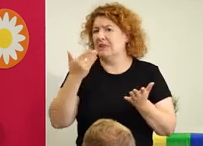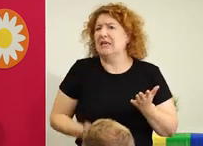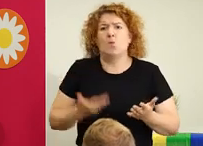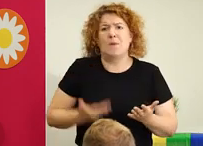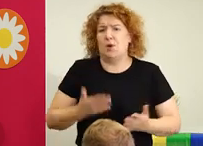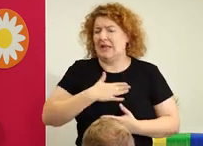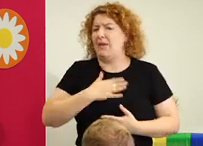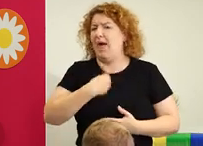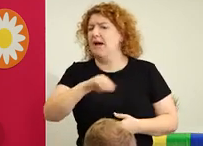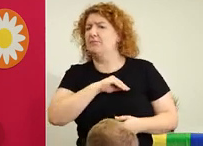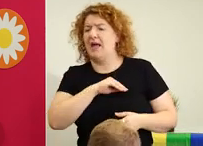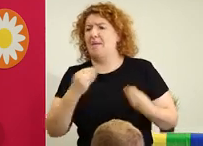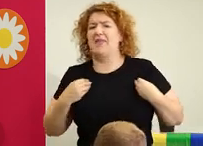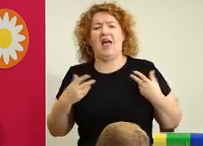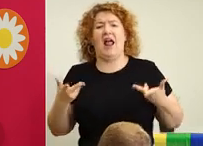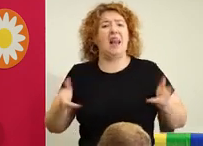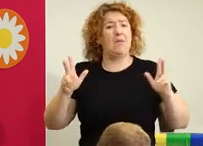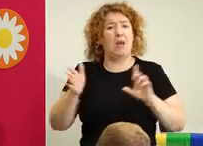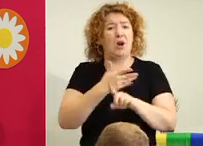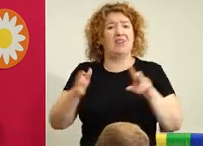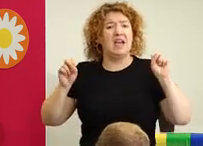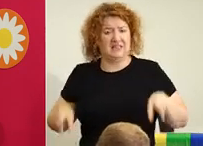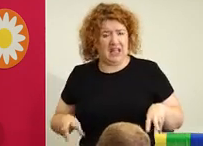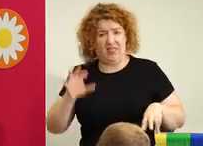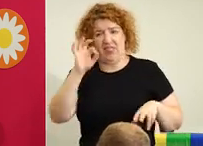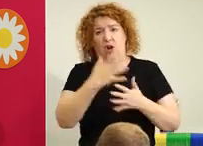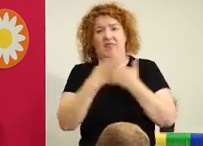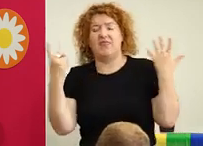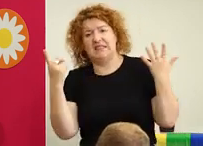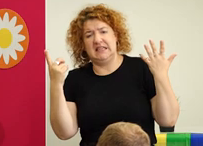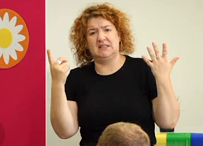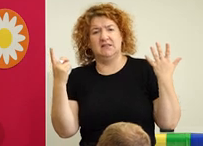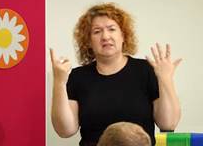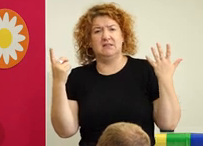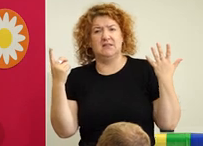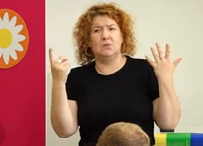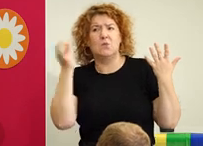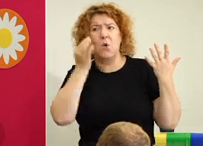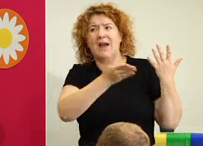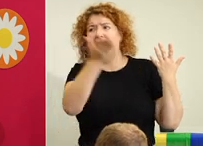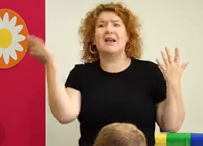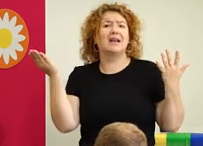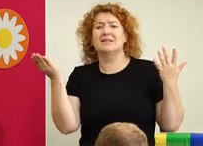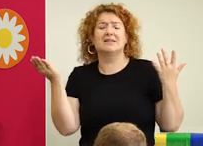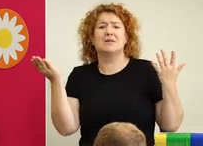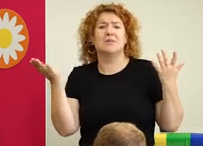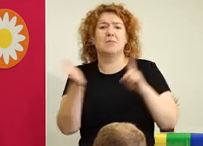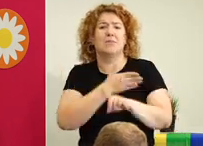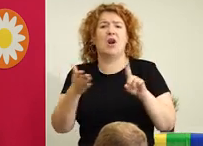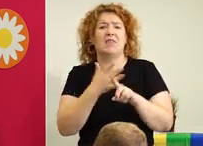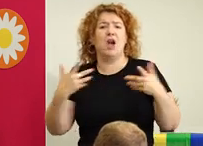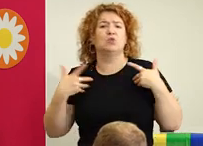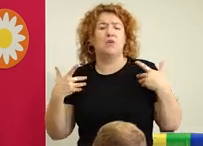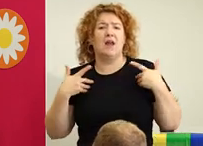país para garantizar el derecho a vidas libres de violencias y que el 016 no solamente atiende a cualquier mujer que esté sufriendo cualquier tipo de violencia